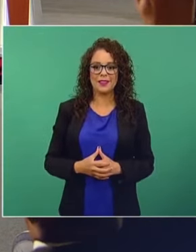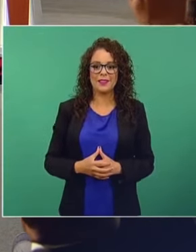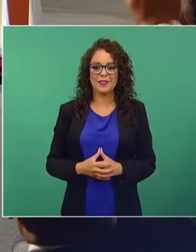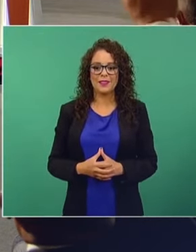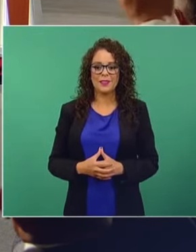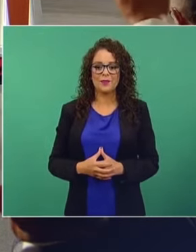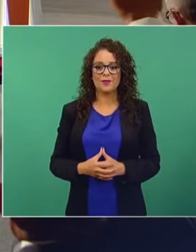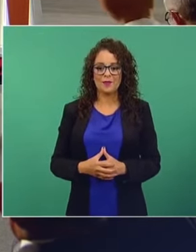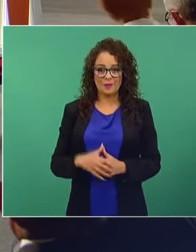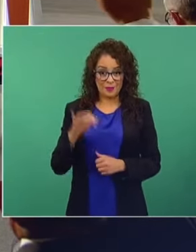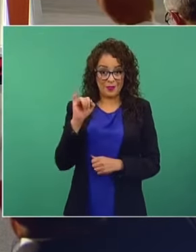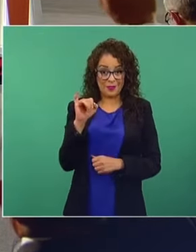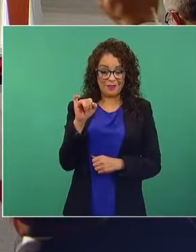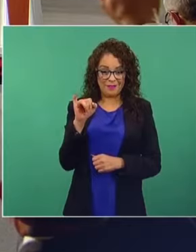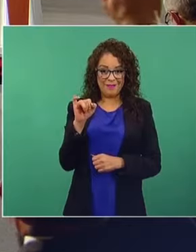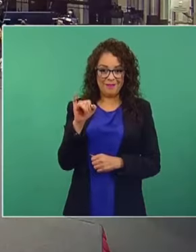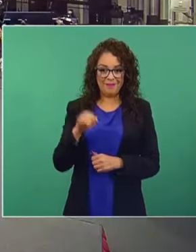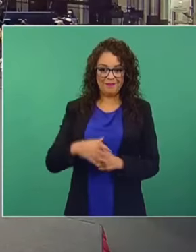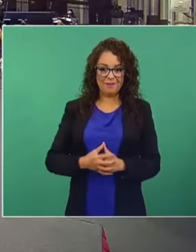¿Sí?